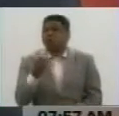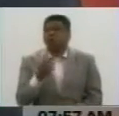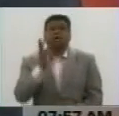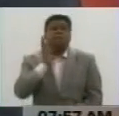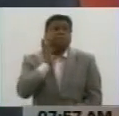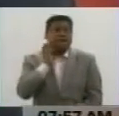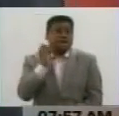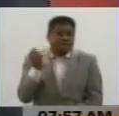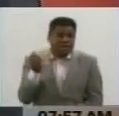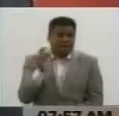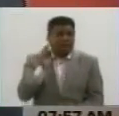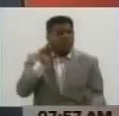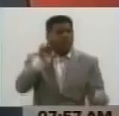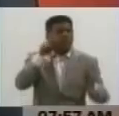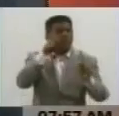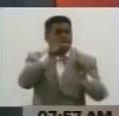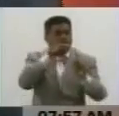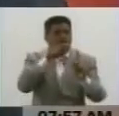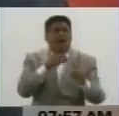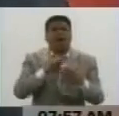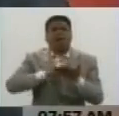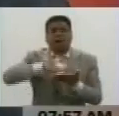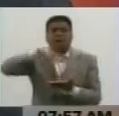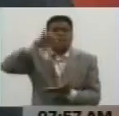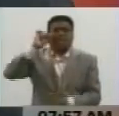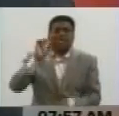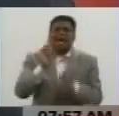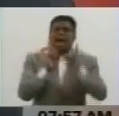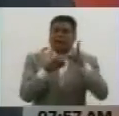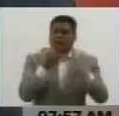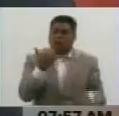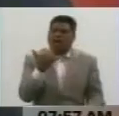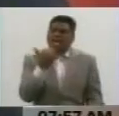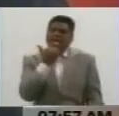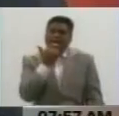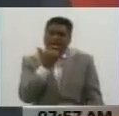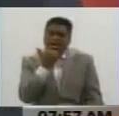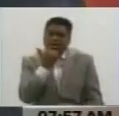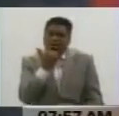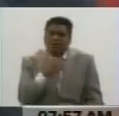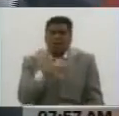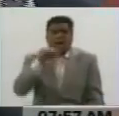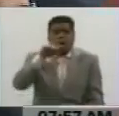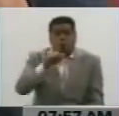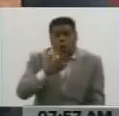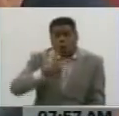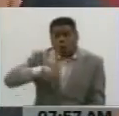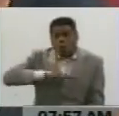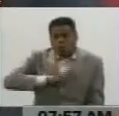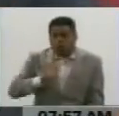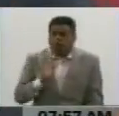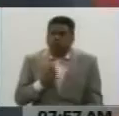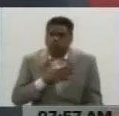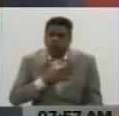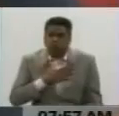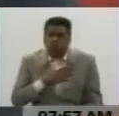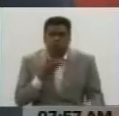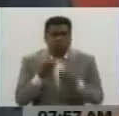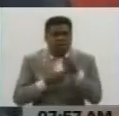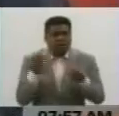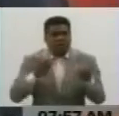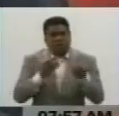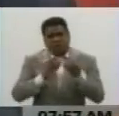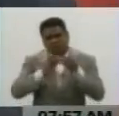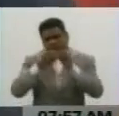tenido que aprender quizás de muchos errores. Hoy nosotros, al momento de estructurar, de la creación de